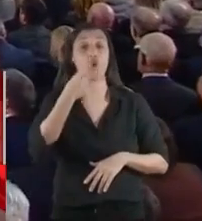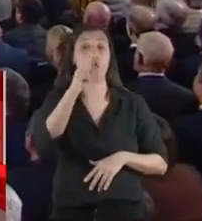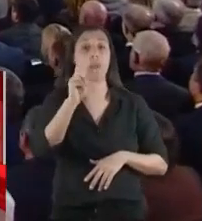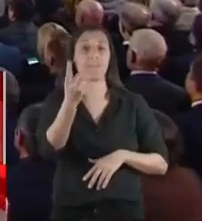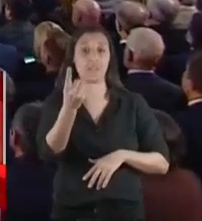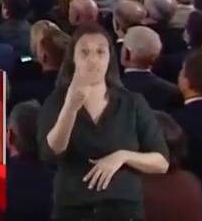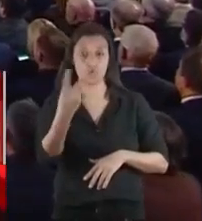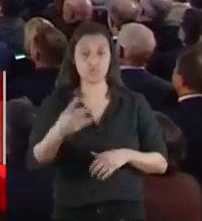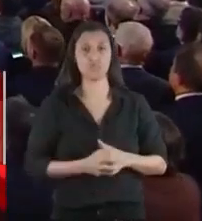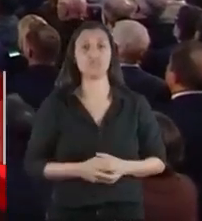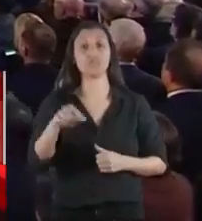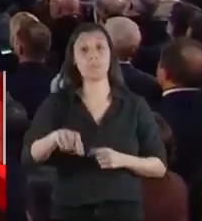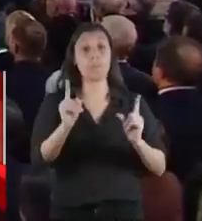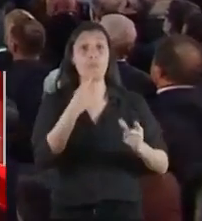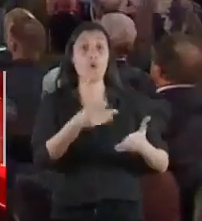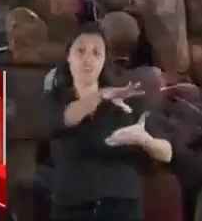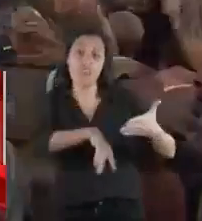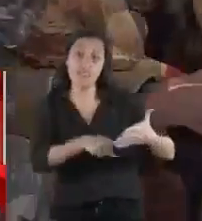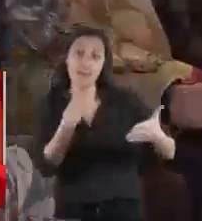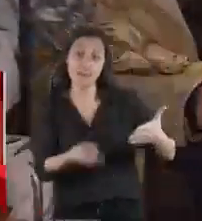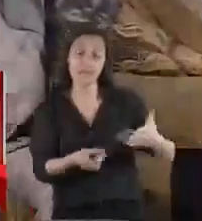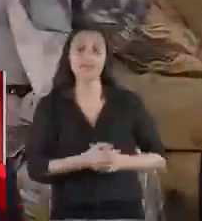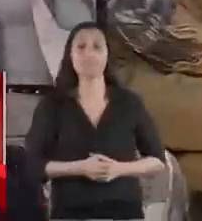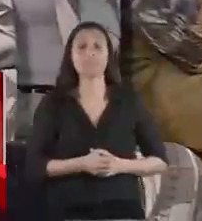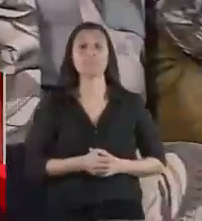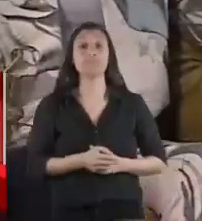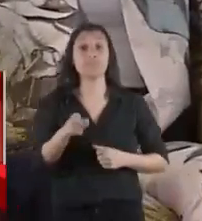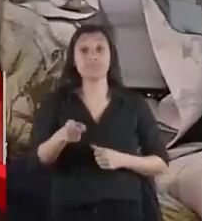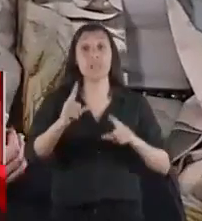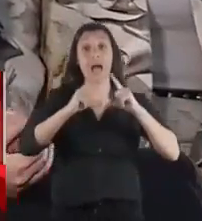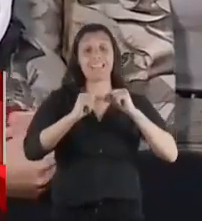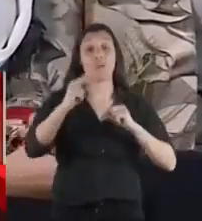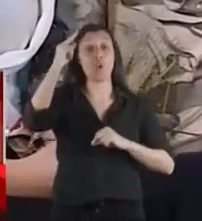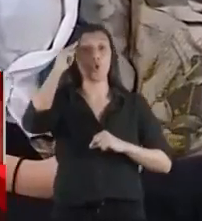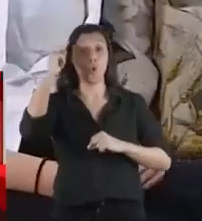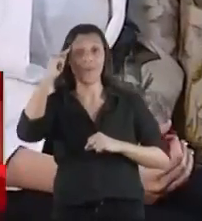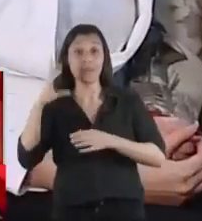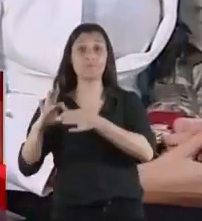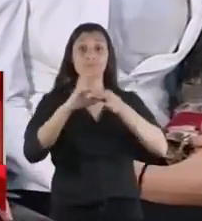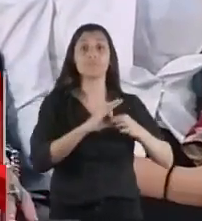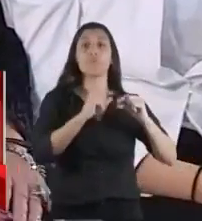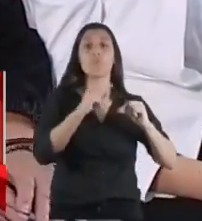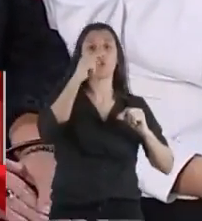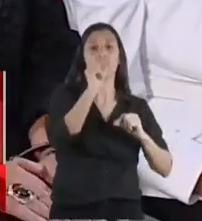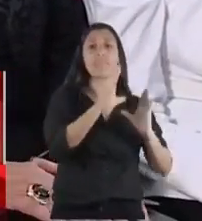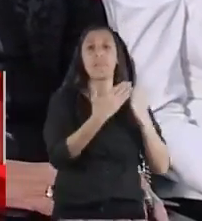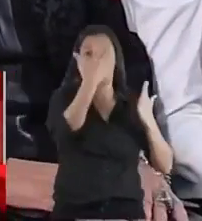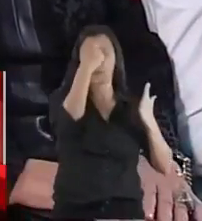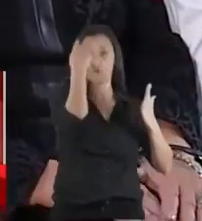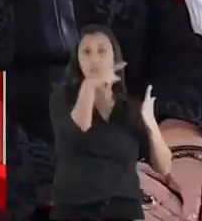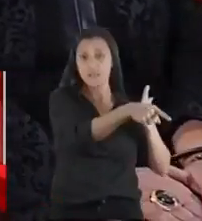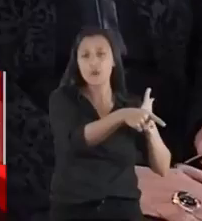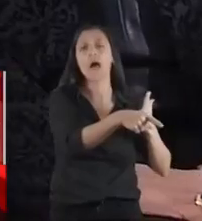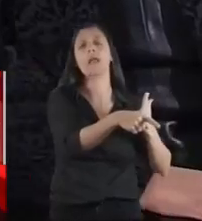de 2022. El mismo reza: visto el artículo 99, inciso 7 de la Constitución